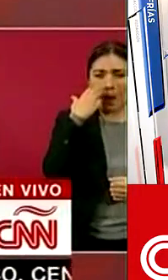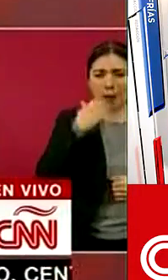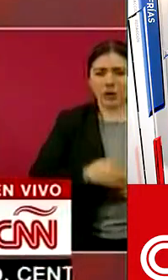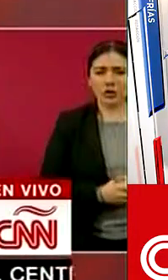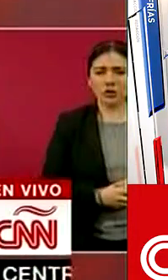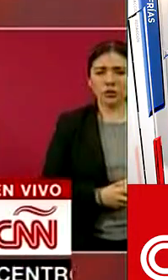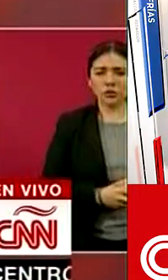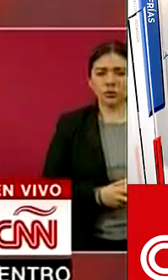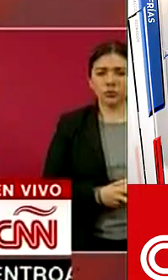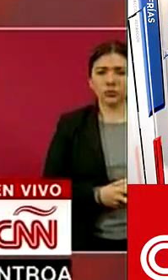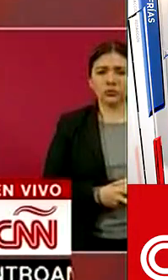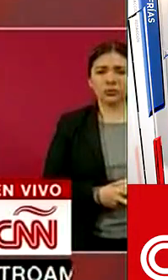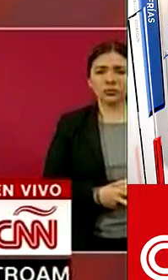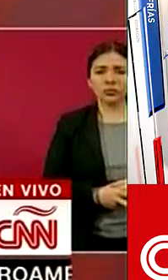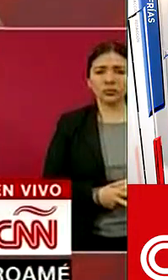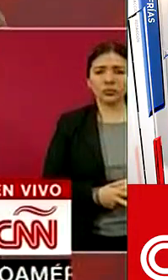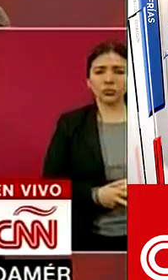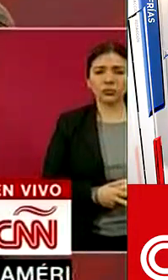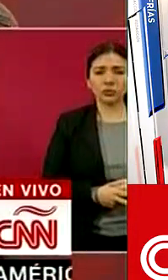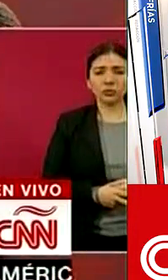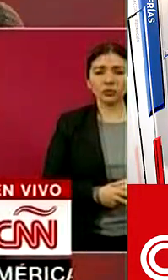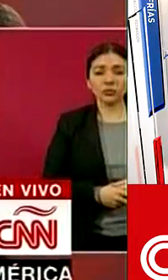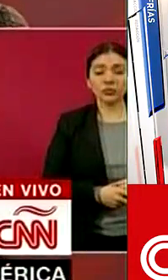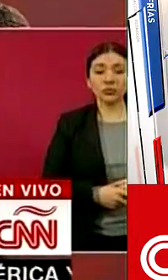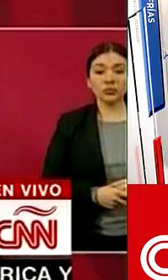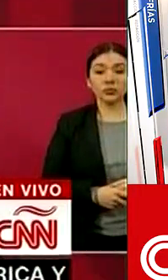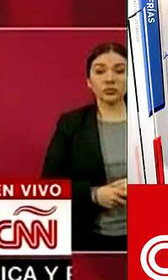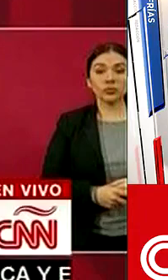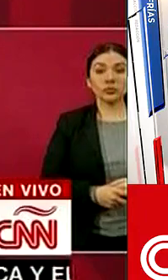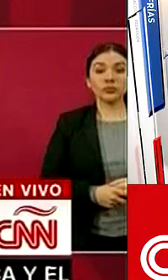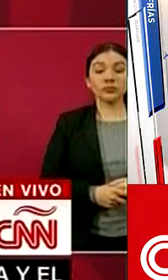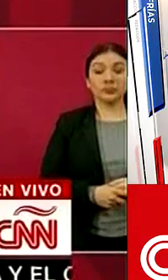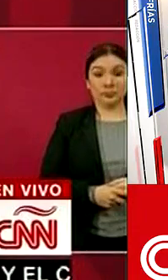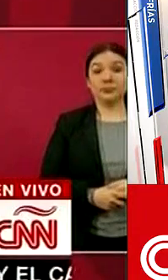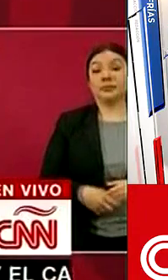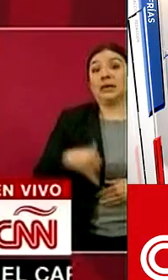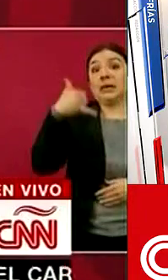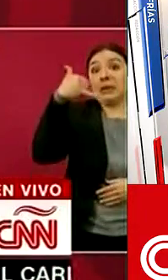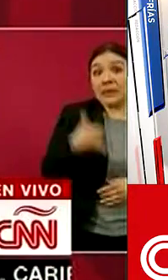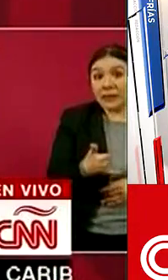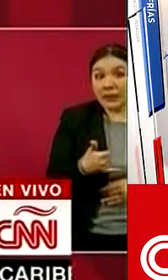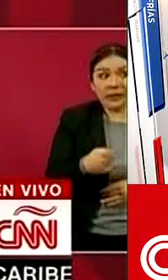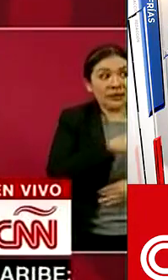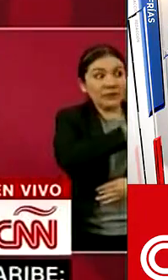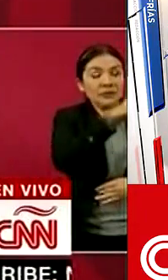Y como si fuese la Santa Inquisición,